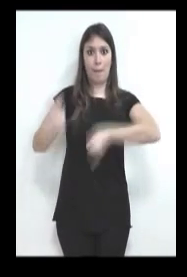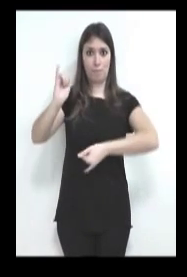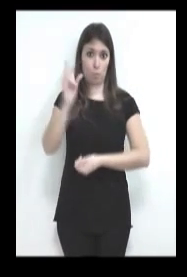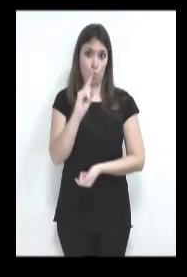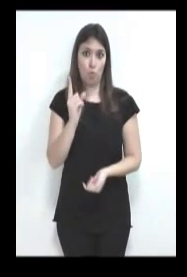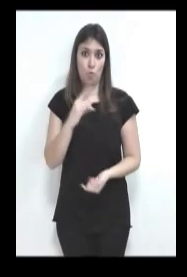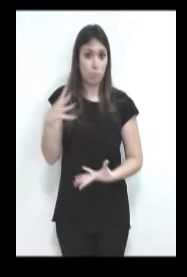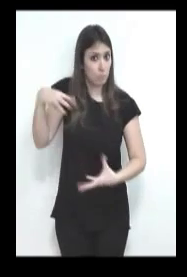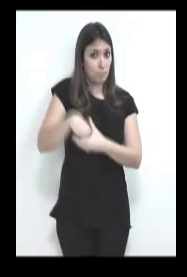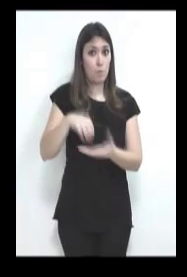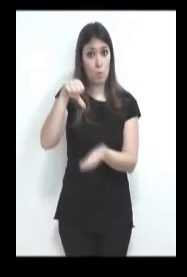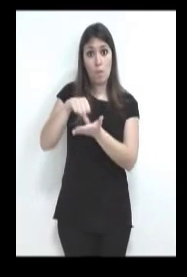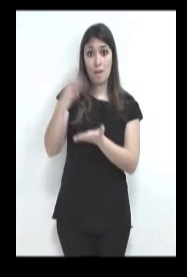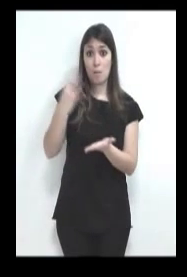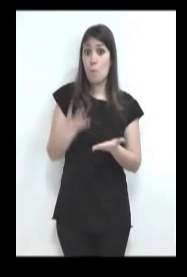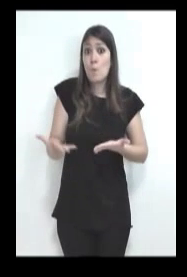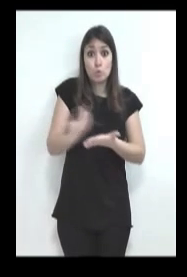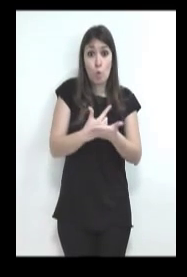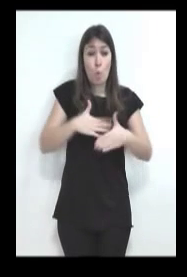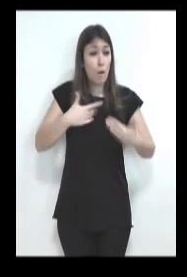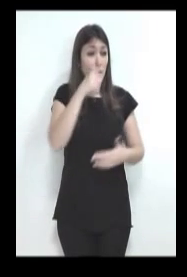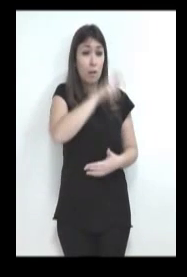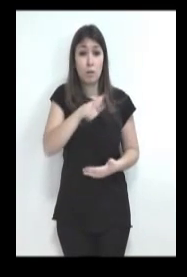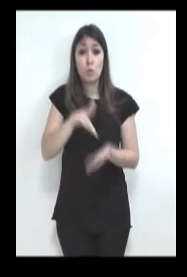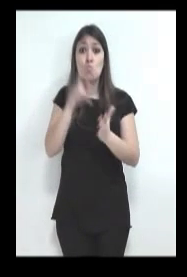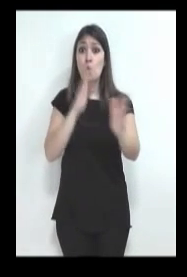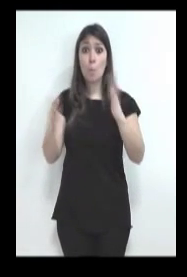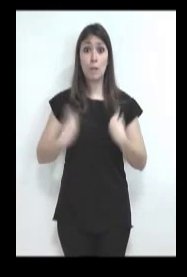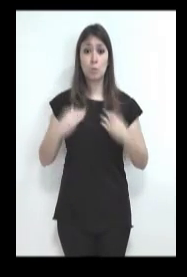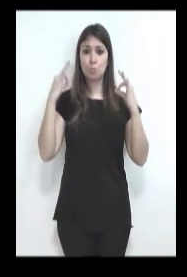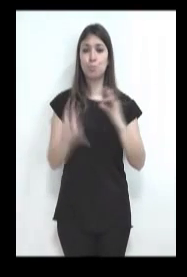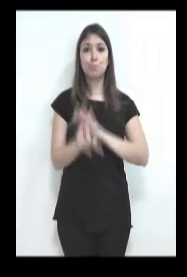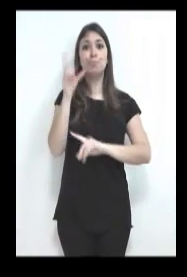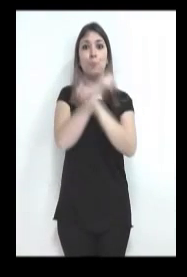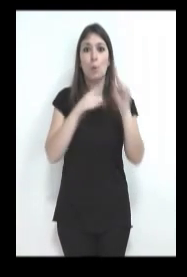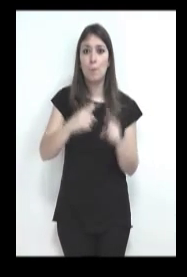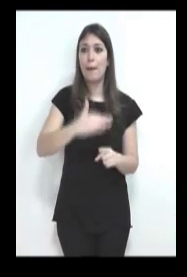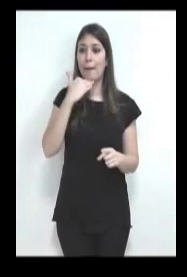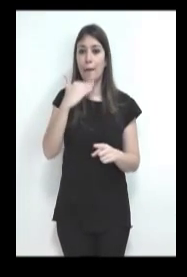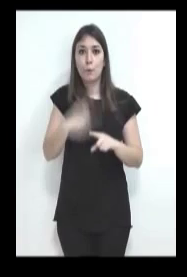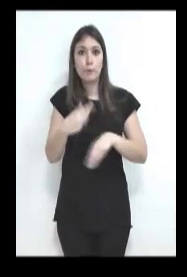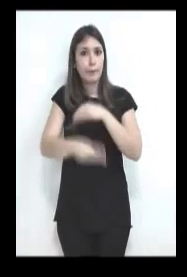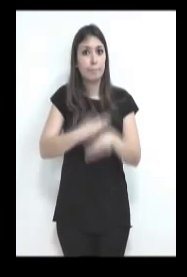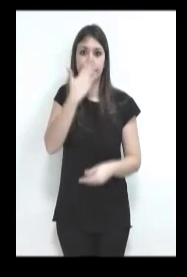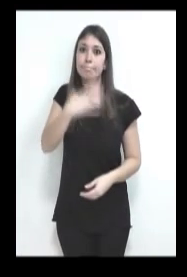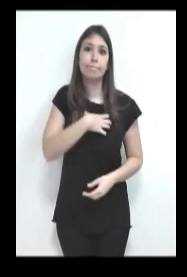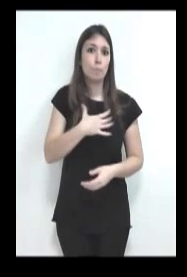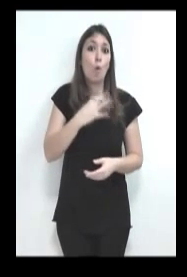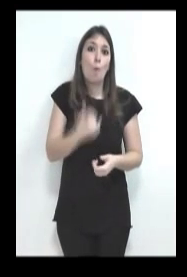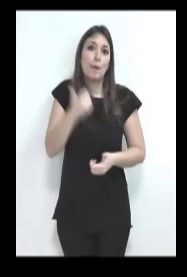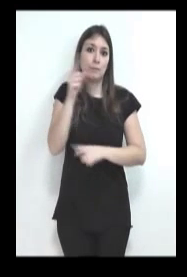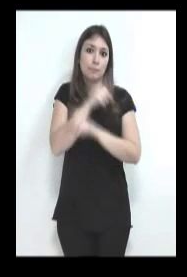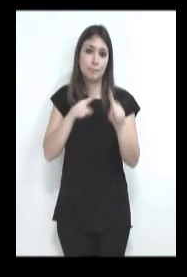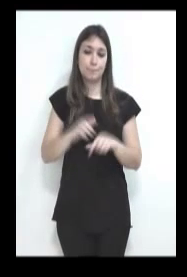porque todos en algún momento tenemos dificultades para realizar algunas de las acciones.